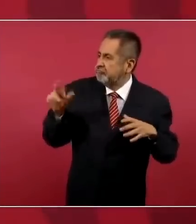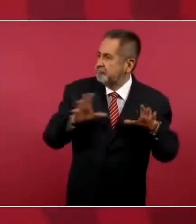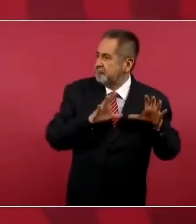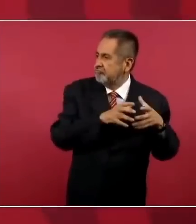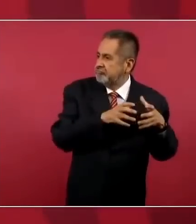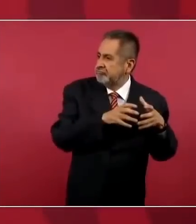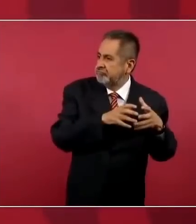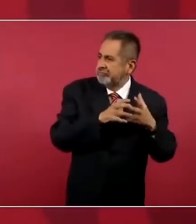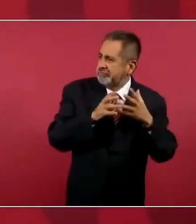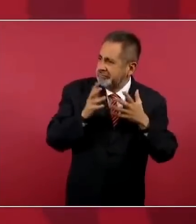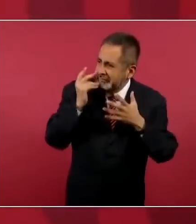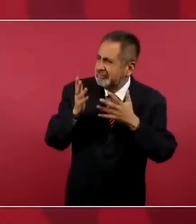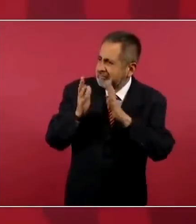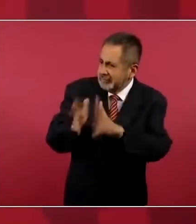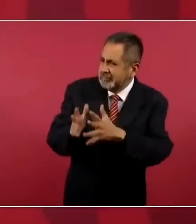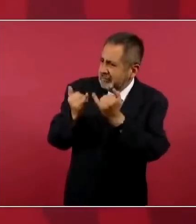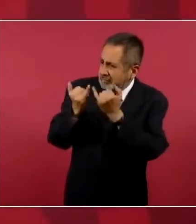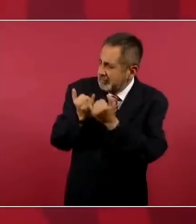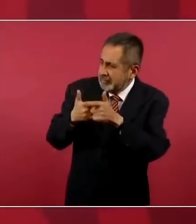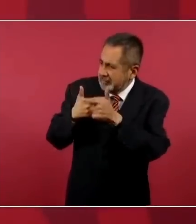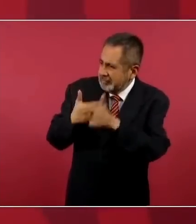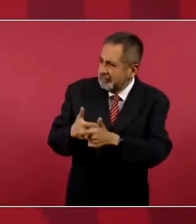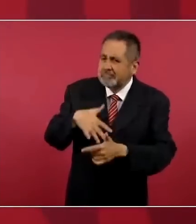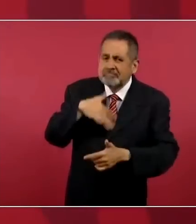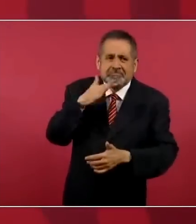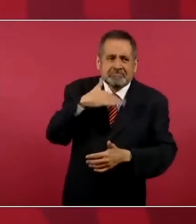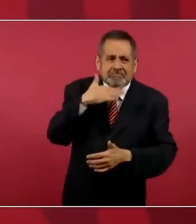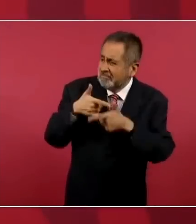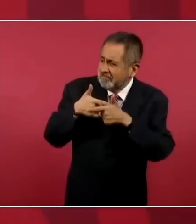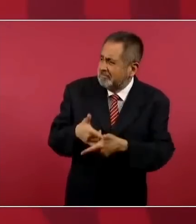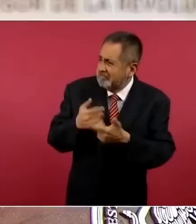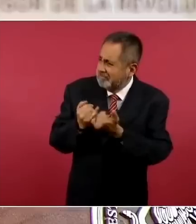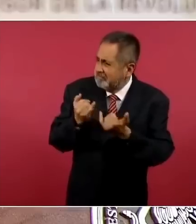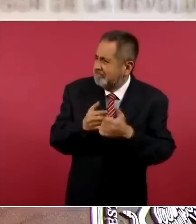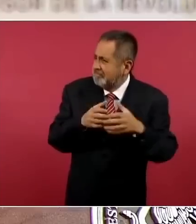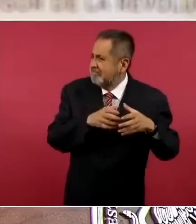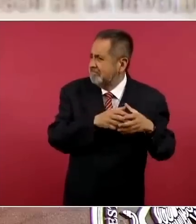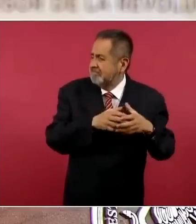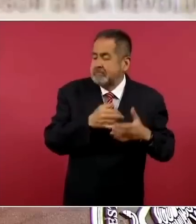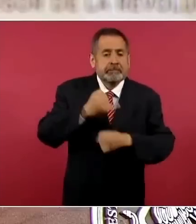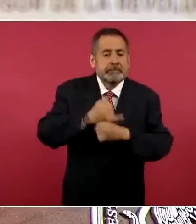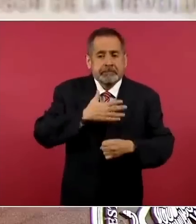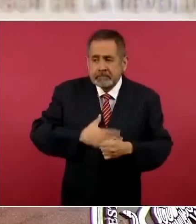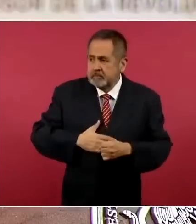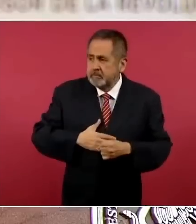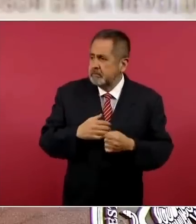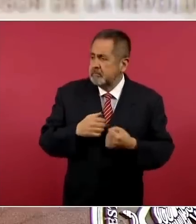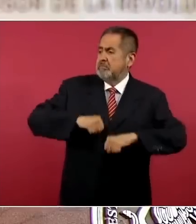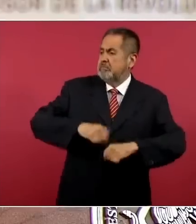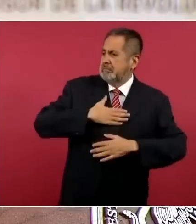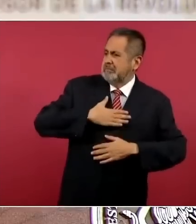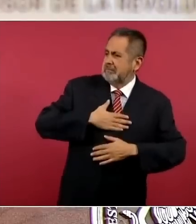quiere que se mantenga el mismo régimen de corrupción y de injusticias y de privilegios.